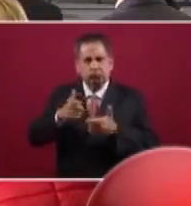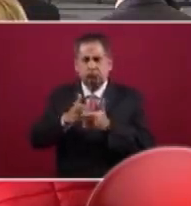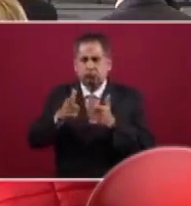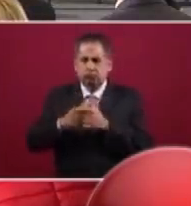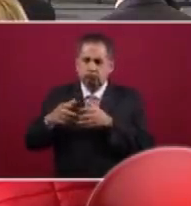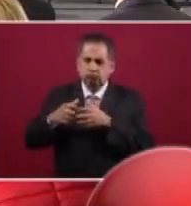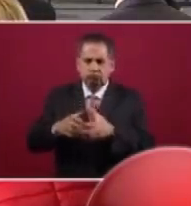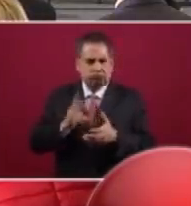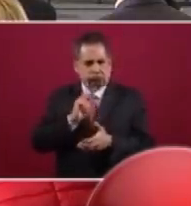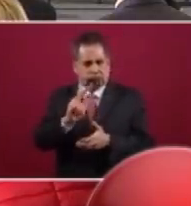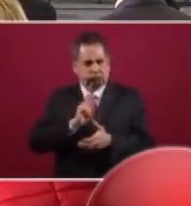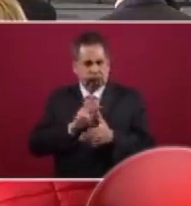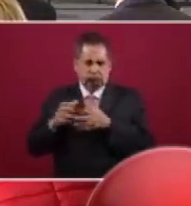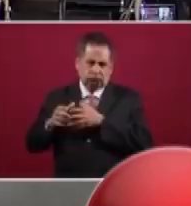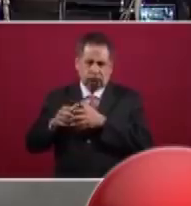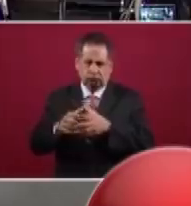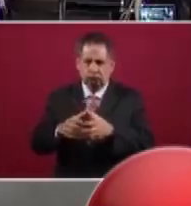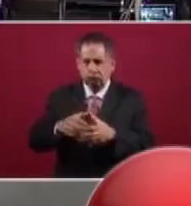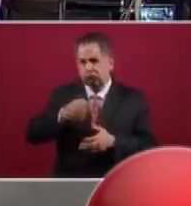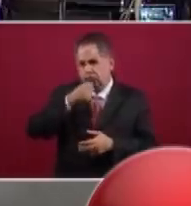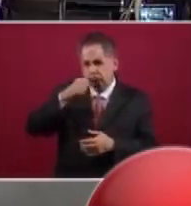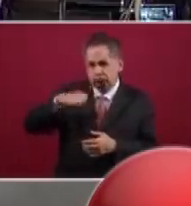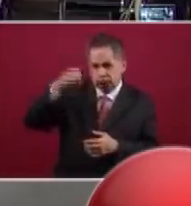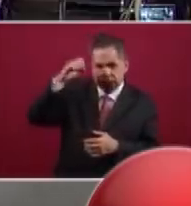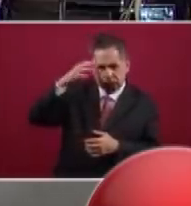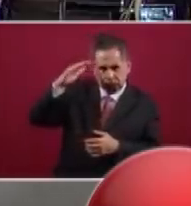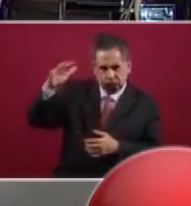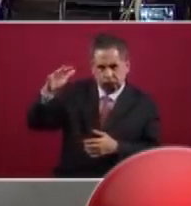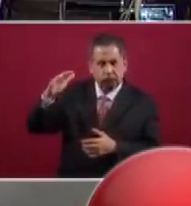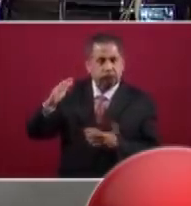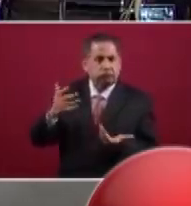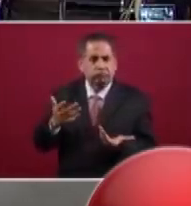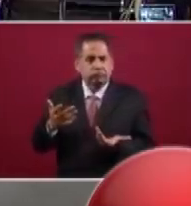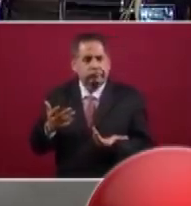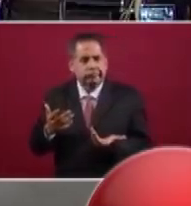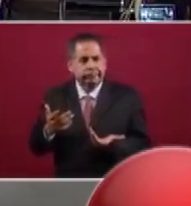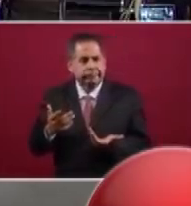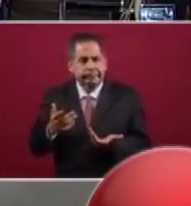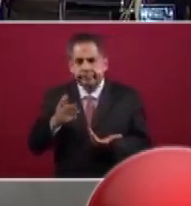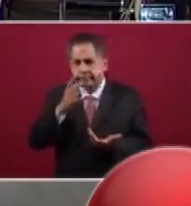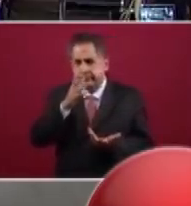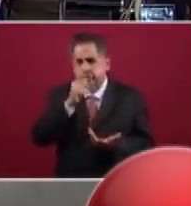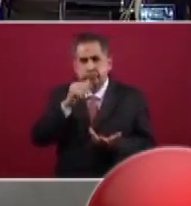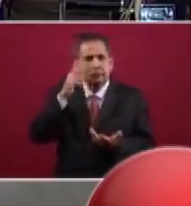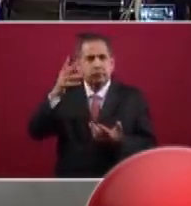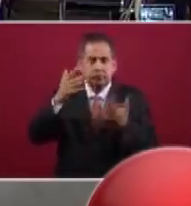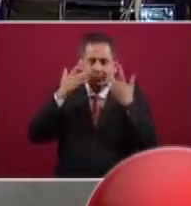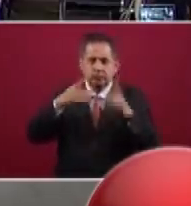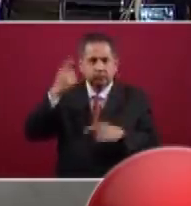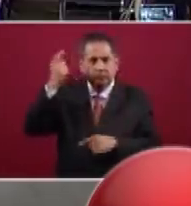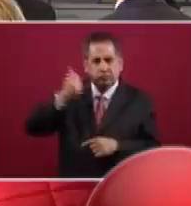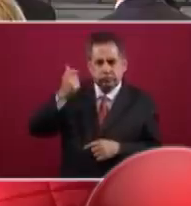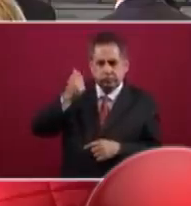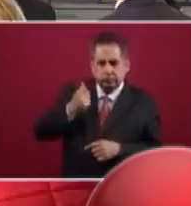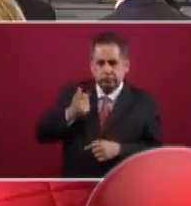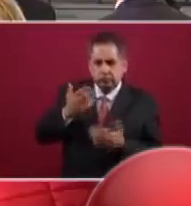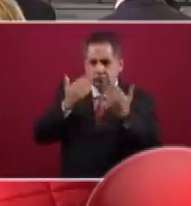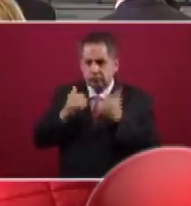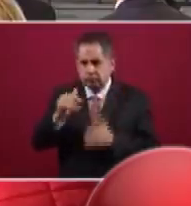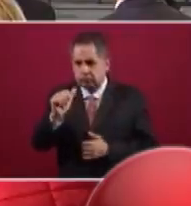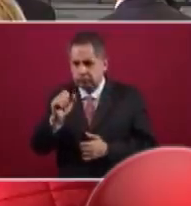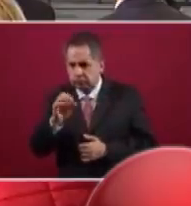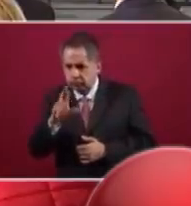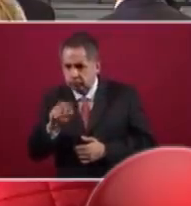nuestra generación de adultos mayores, que no va a poder retirarse, porque usted no va a tener afore,